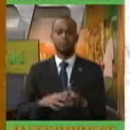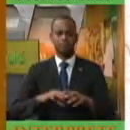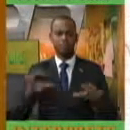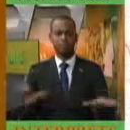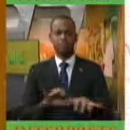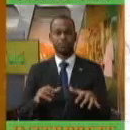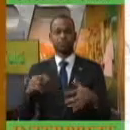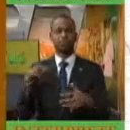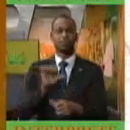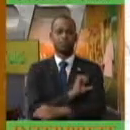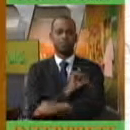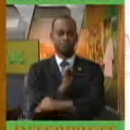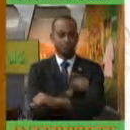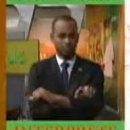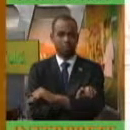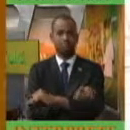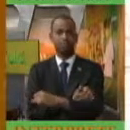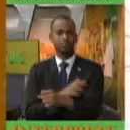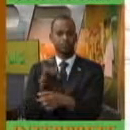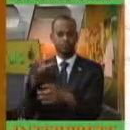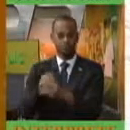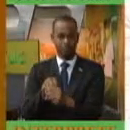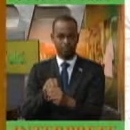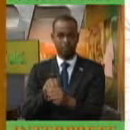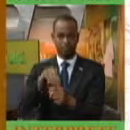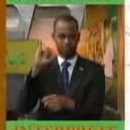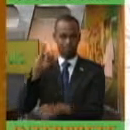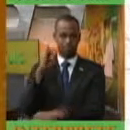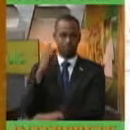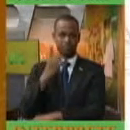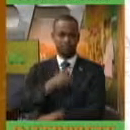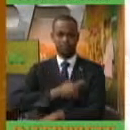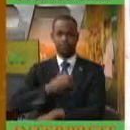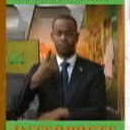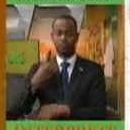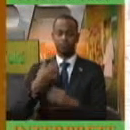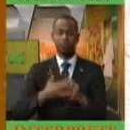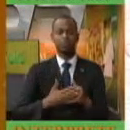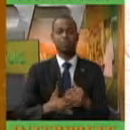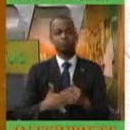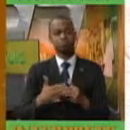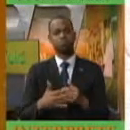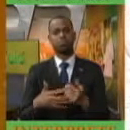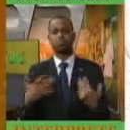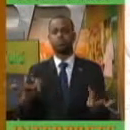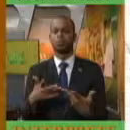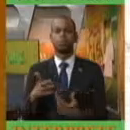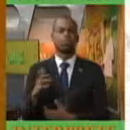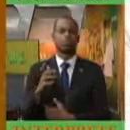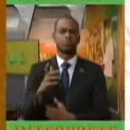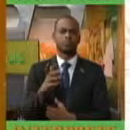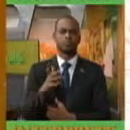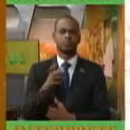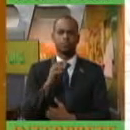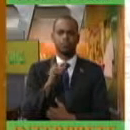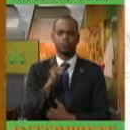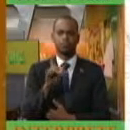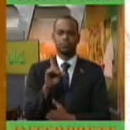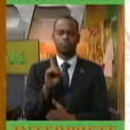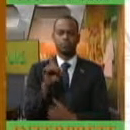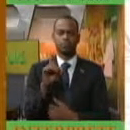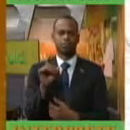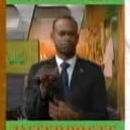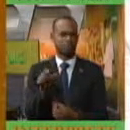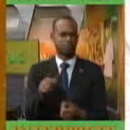entrelazar todas las autoridades presentes de ese día y desde ese momento, por ejemplo, el síndico actual, Daniel Osuna,